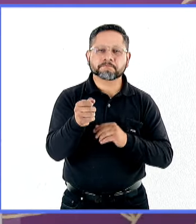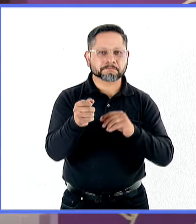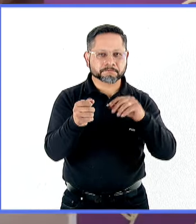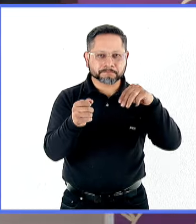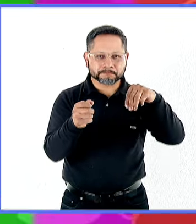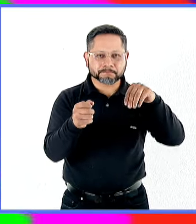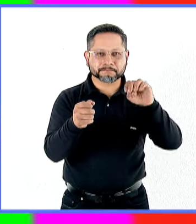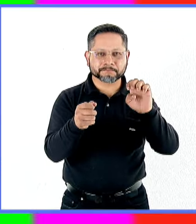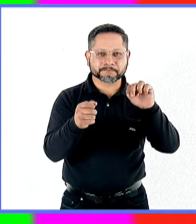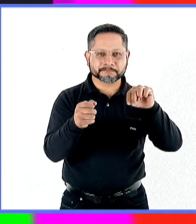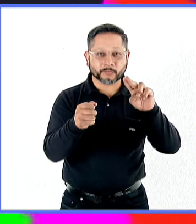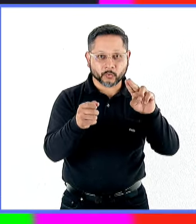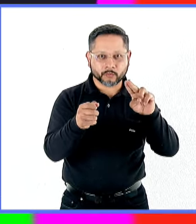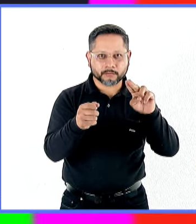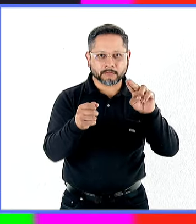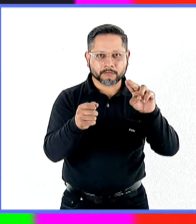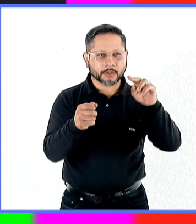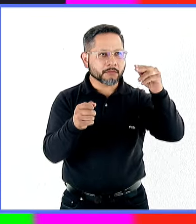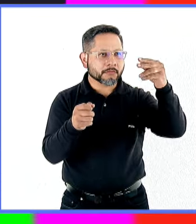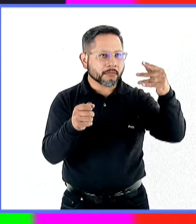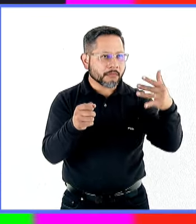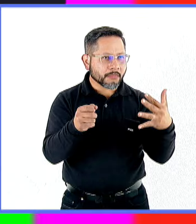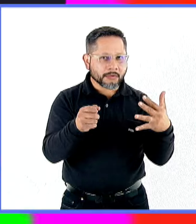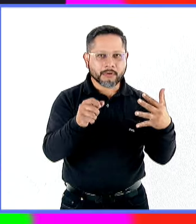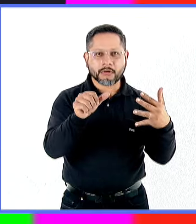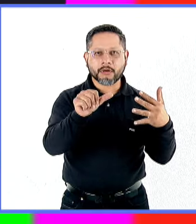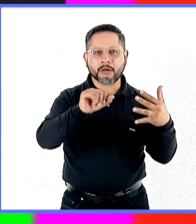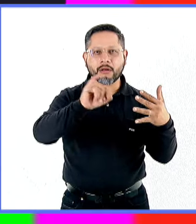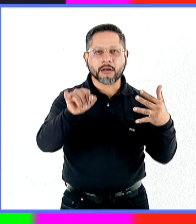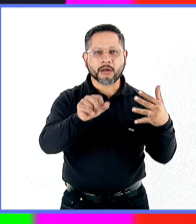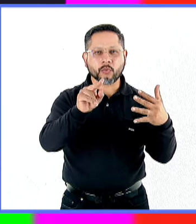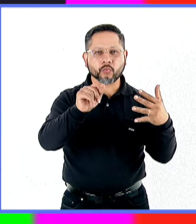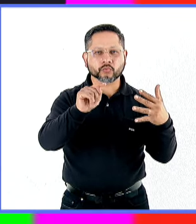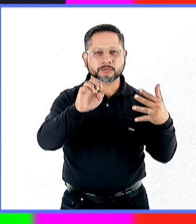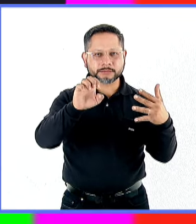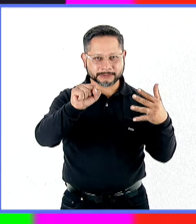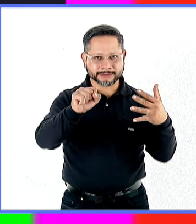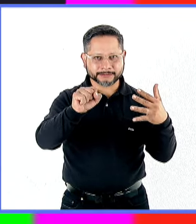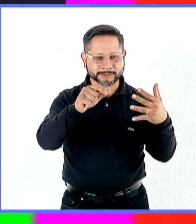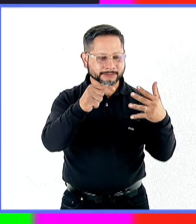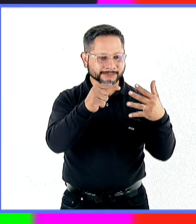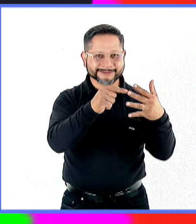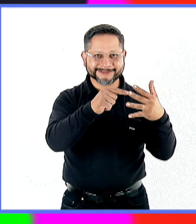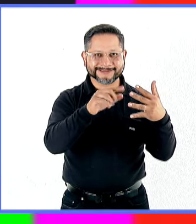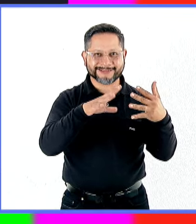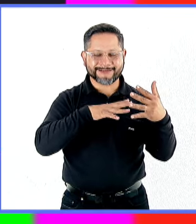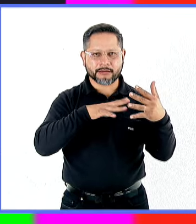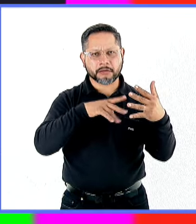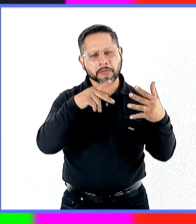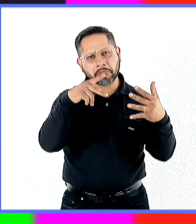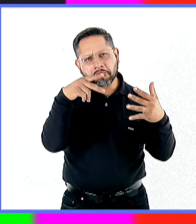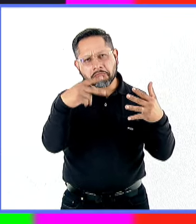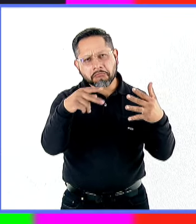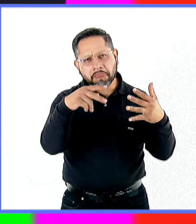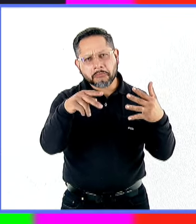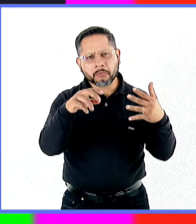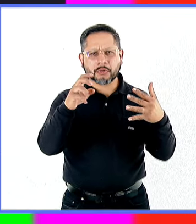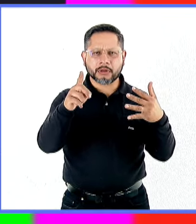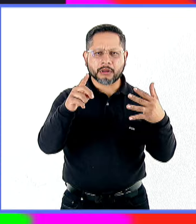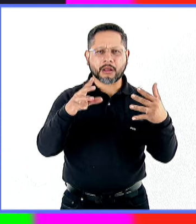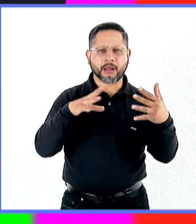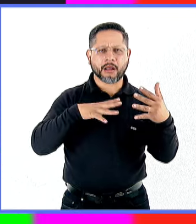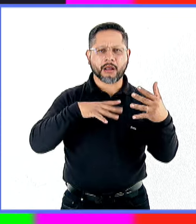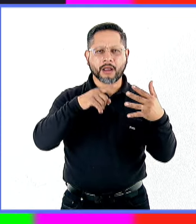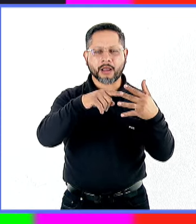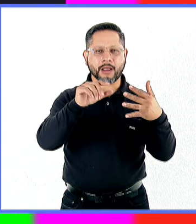Menú. Busca Ajustes o Configuración. También puedes hacerlo directamente desde la